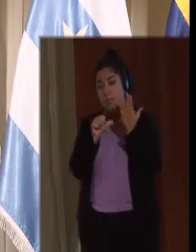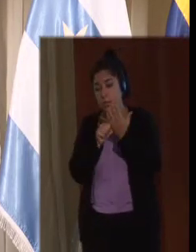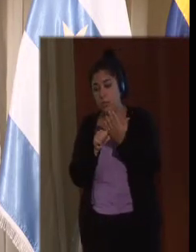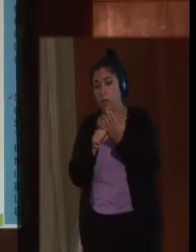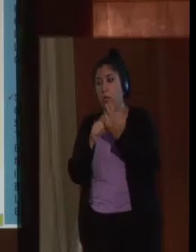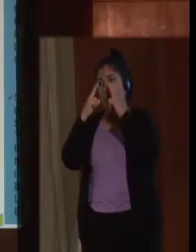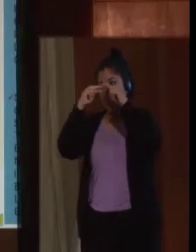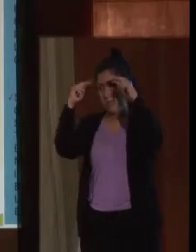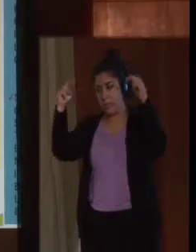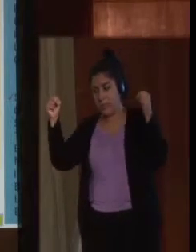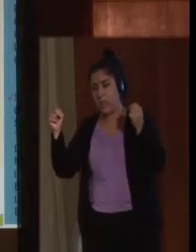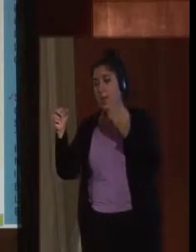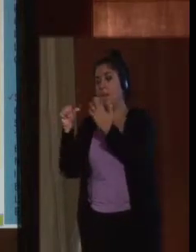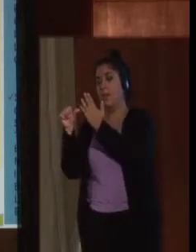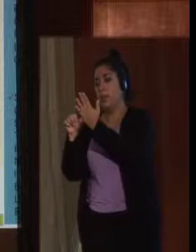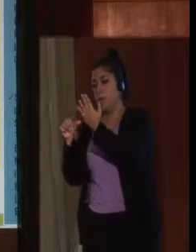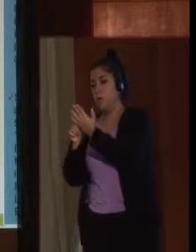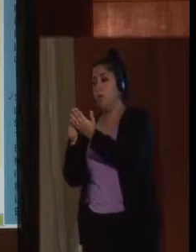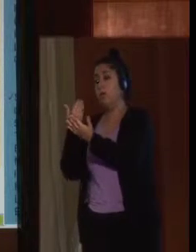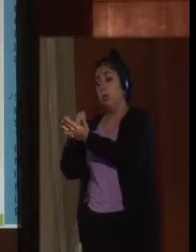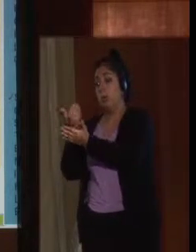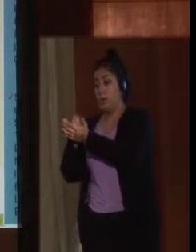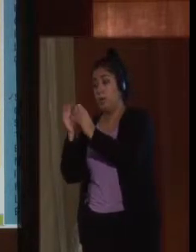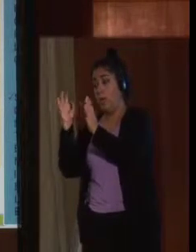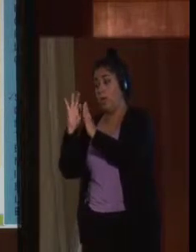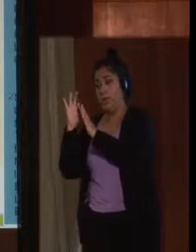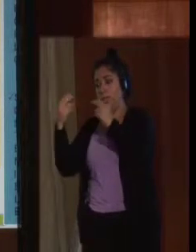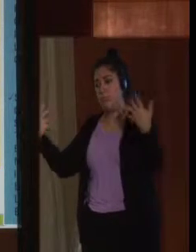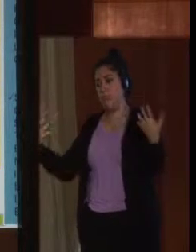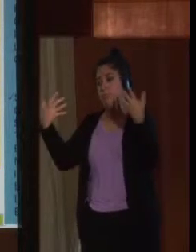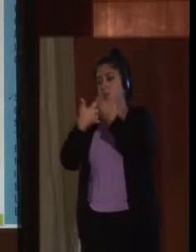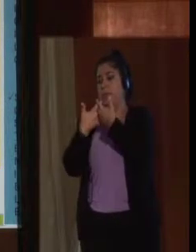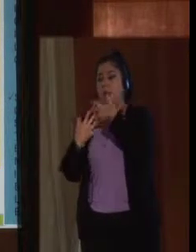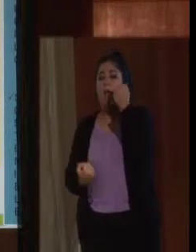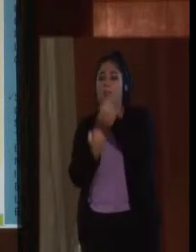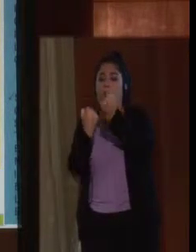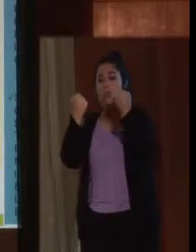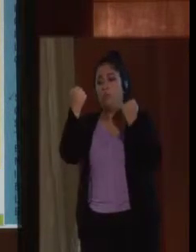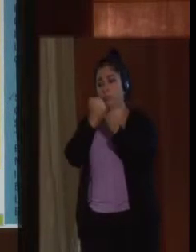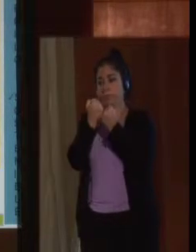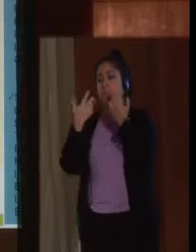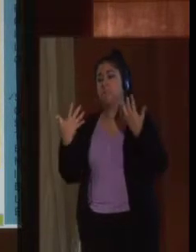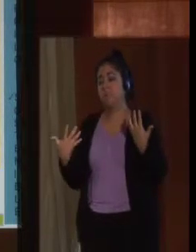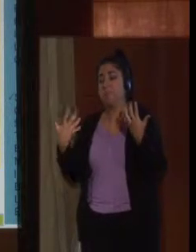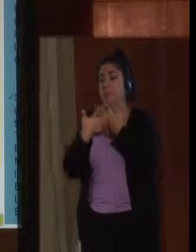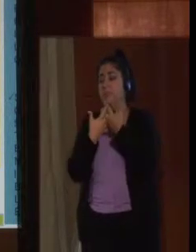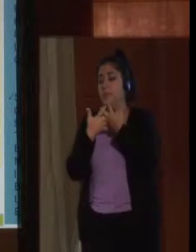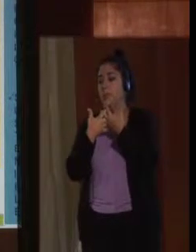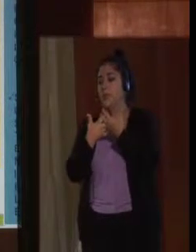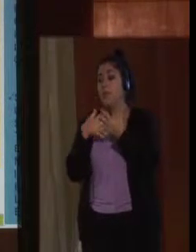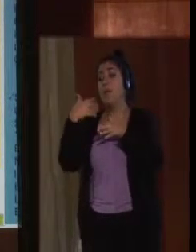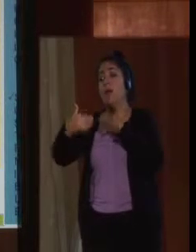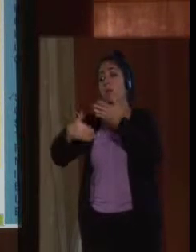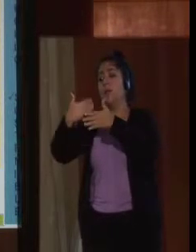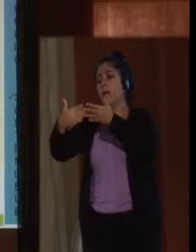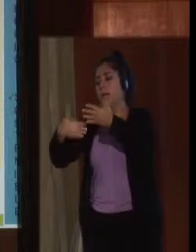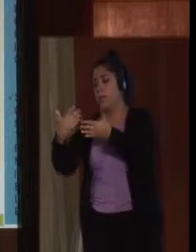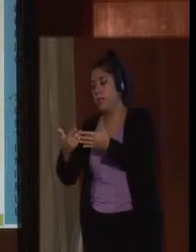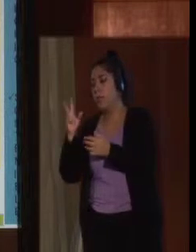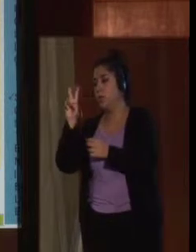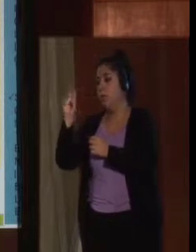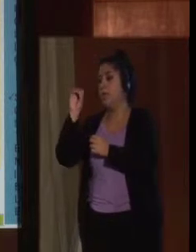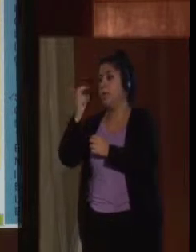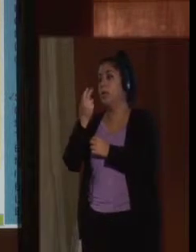el 2013 los contenidos mínimos, la incorporación de la gestión del riesgo en un contexto del cambio climático, así